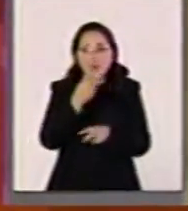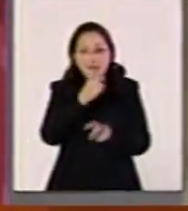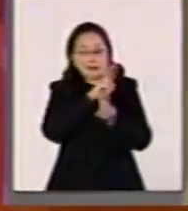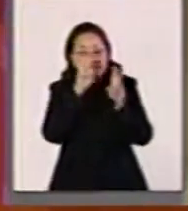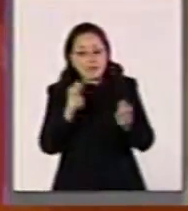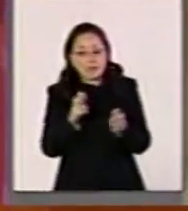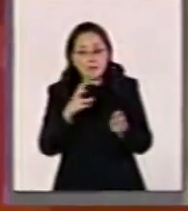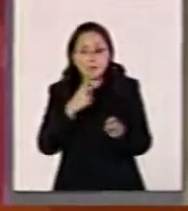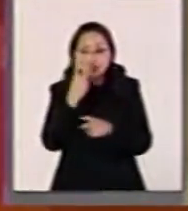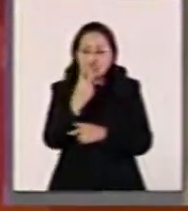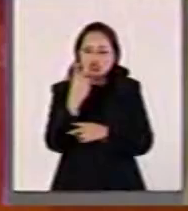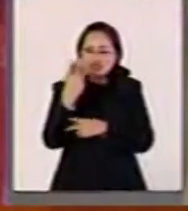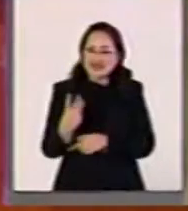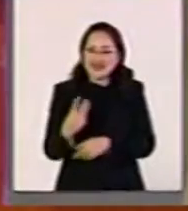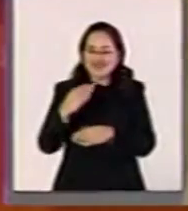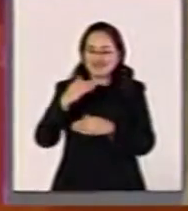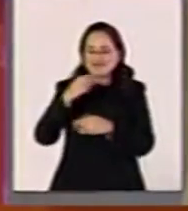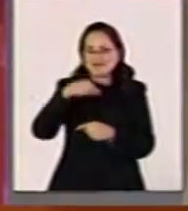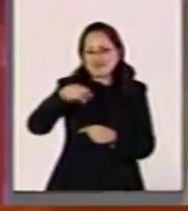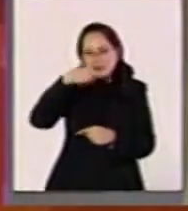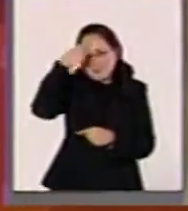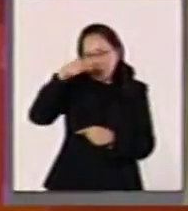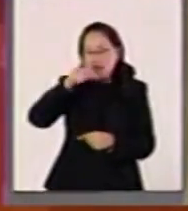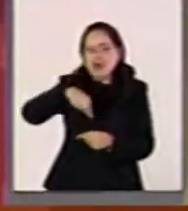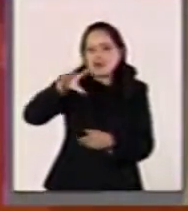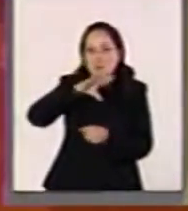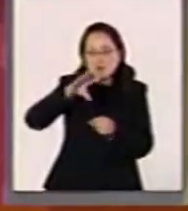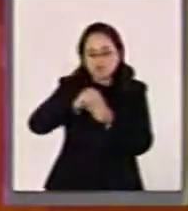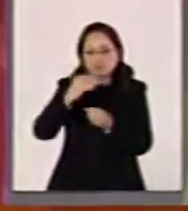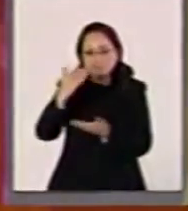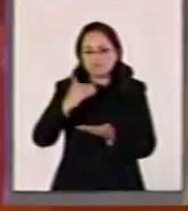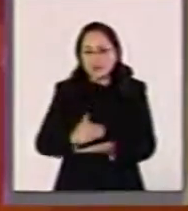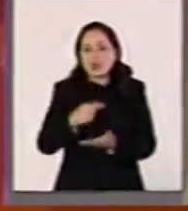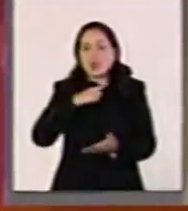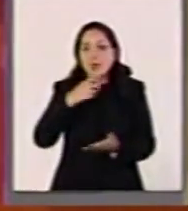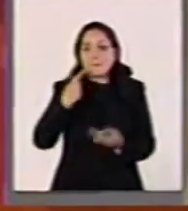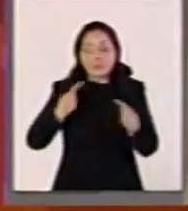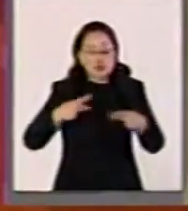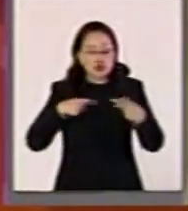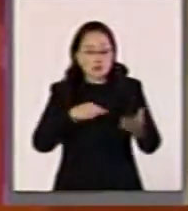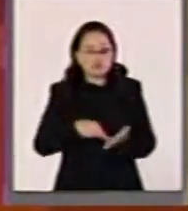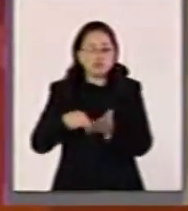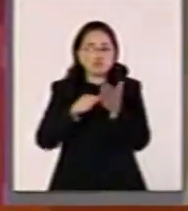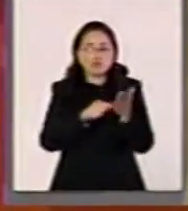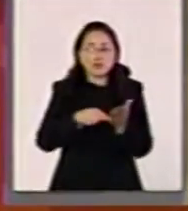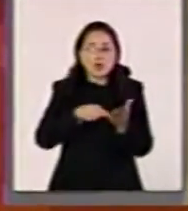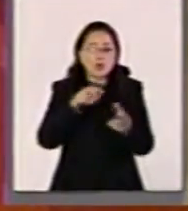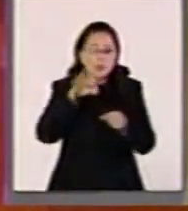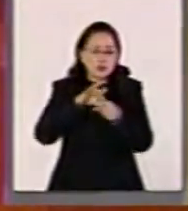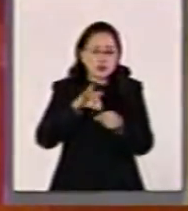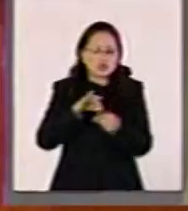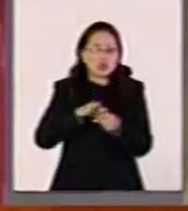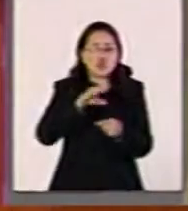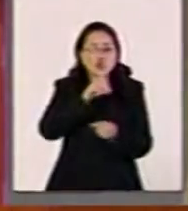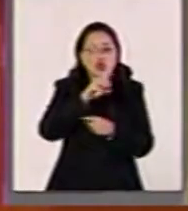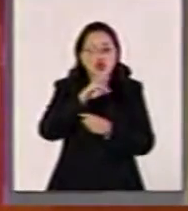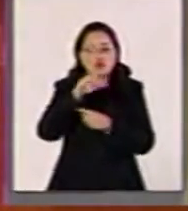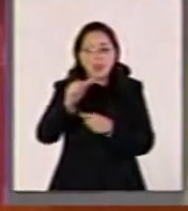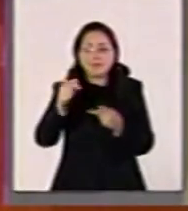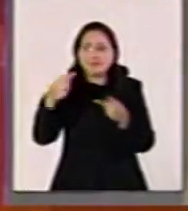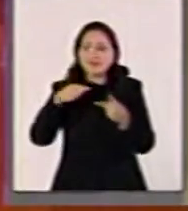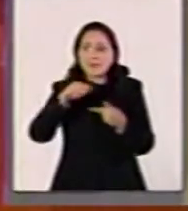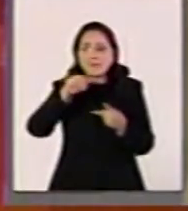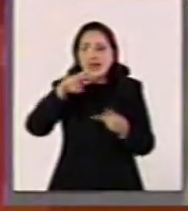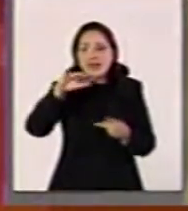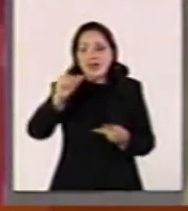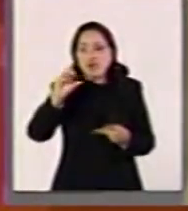dos terceras partes que se necesita. Las dos personalidades que proponemos son la doctora María Olga